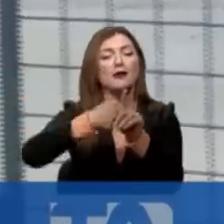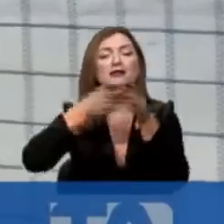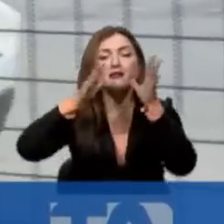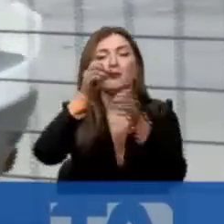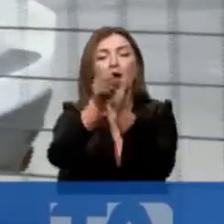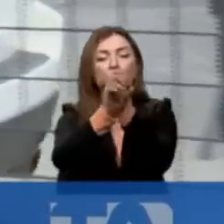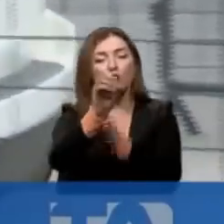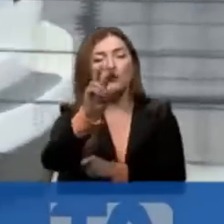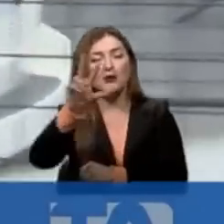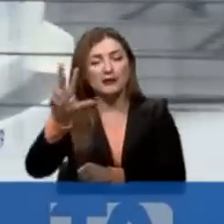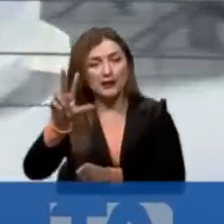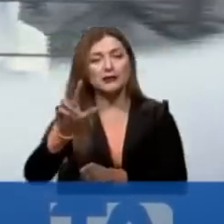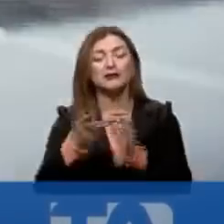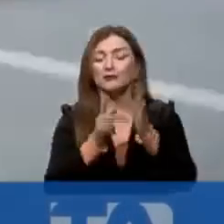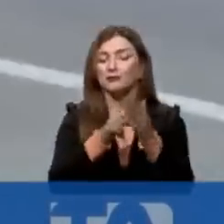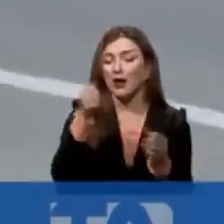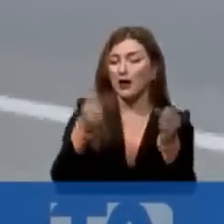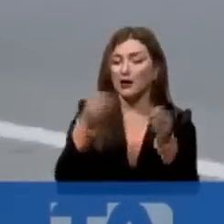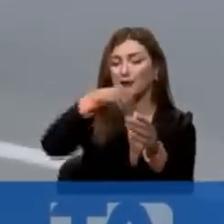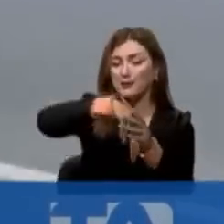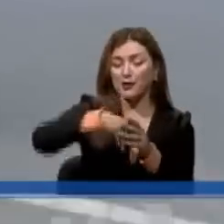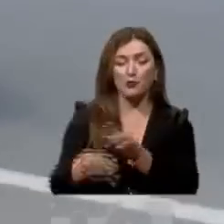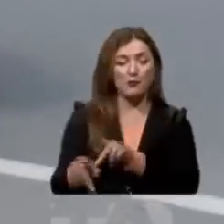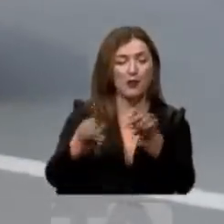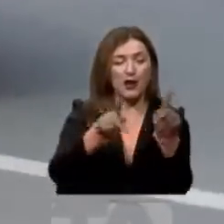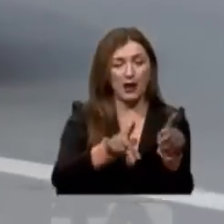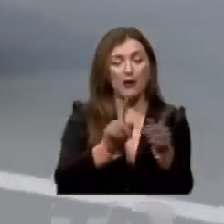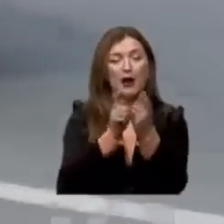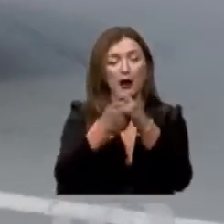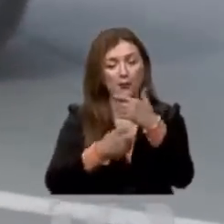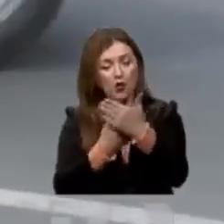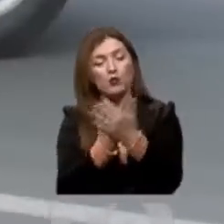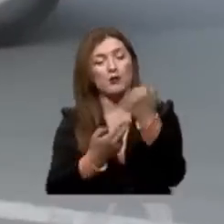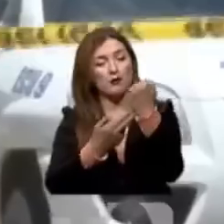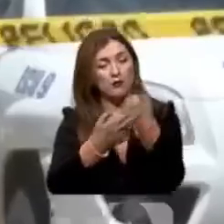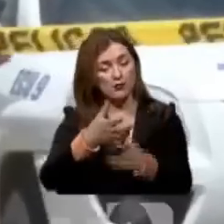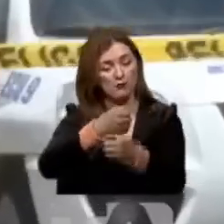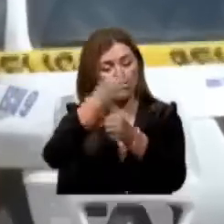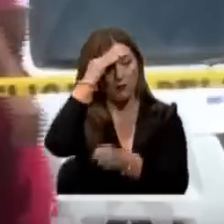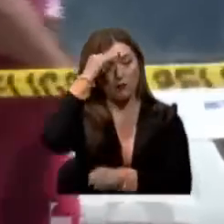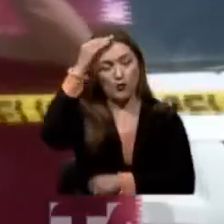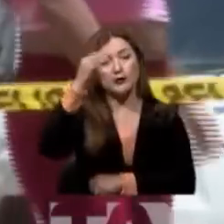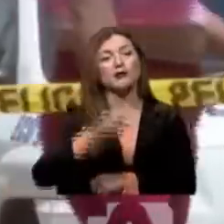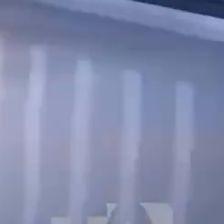Un 50% de los vehículos que están dentro del plan de repotenciación para reforzar las filas